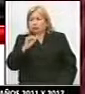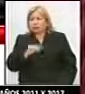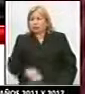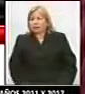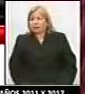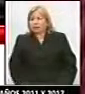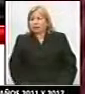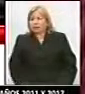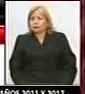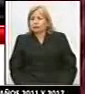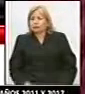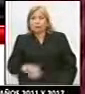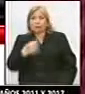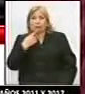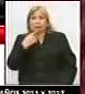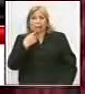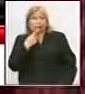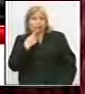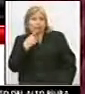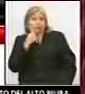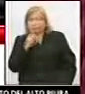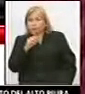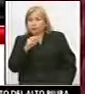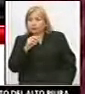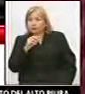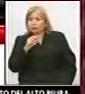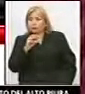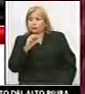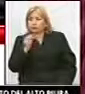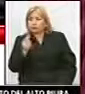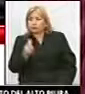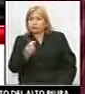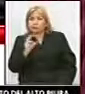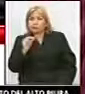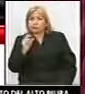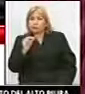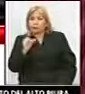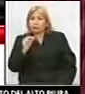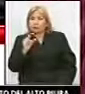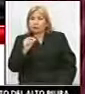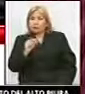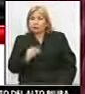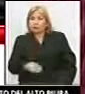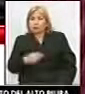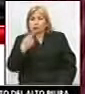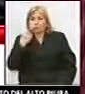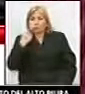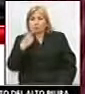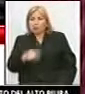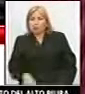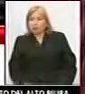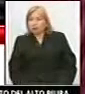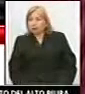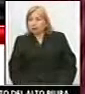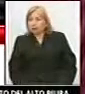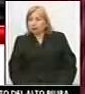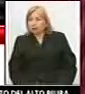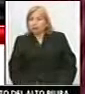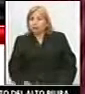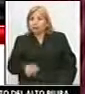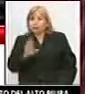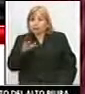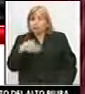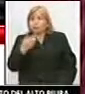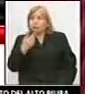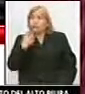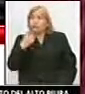Juliana Chacón Ramos. Consejera regional. ¿Y también militante? No, creo que no. Ingresó en su última gestión.